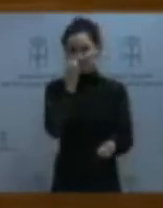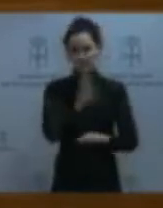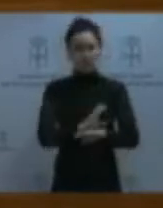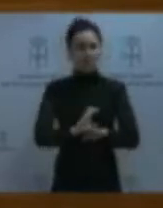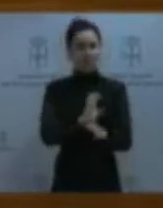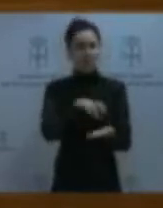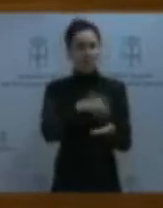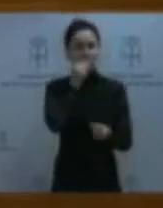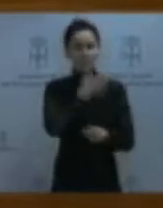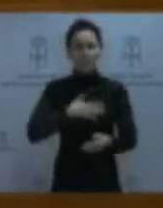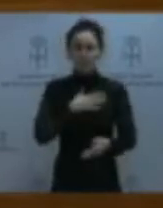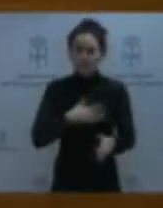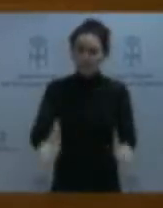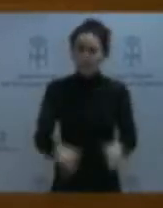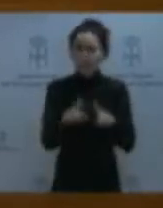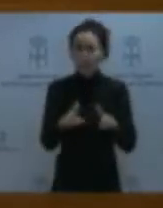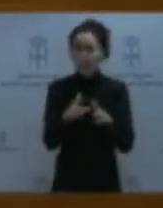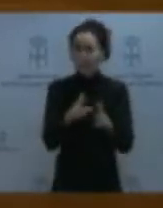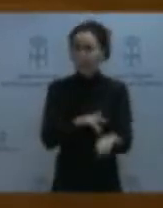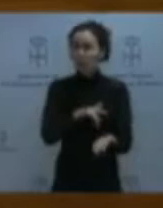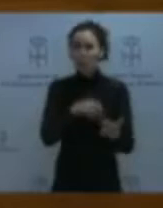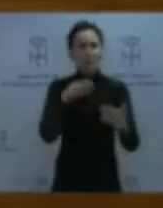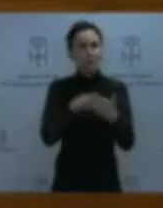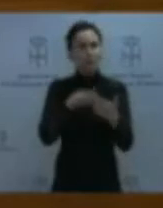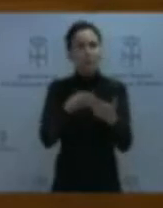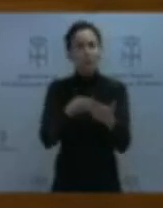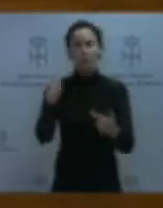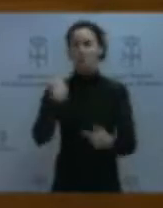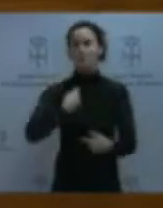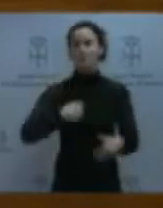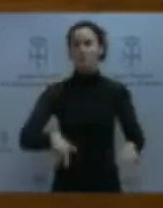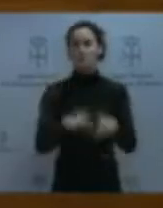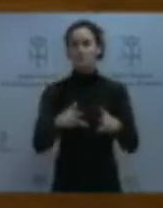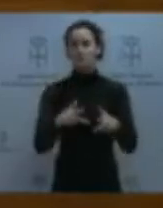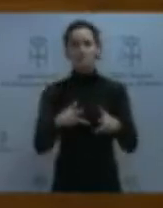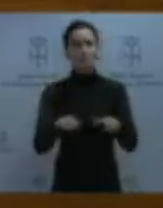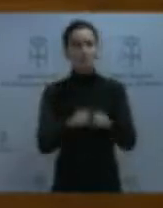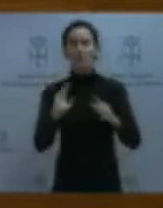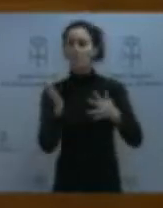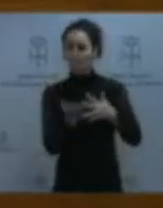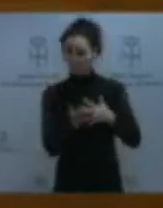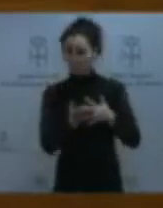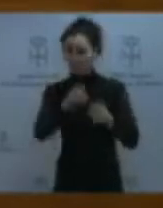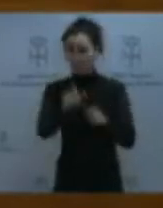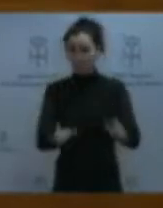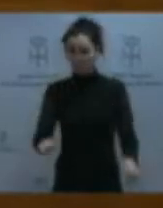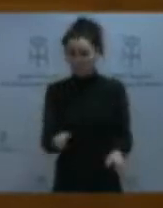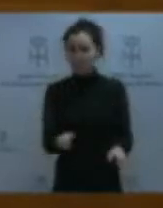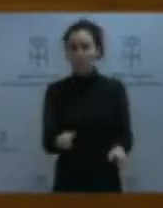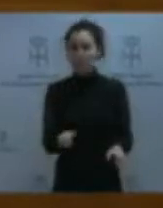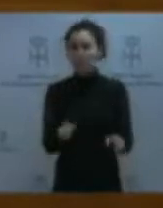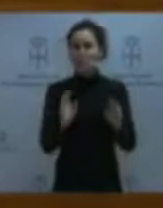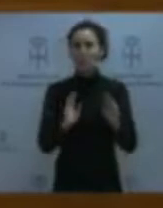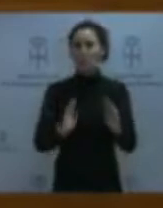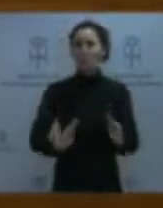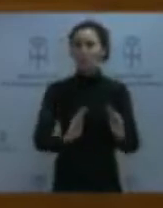de Bienestar Social sigue sin resolver el atasco del salario social. Se ha reducido a la mitad el número de personas